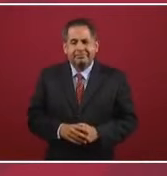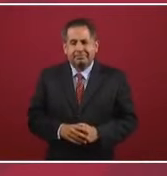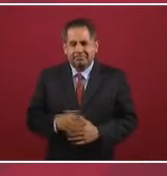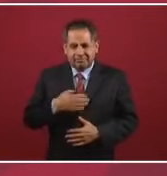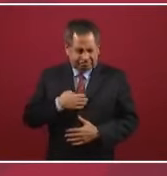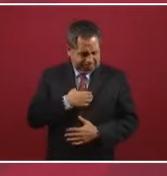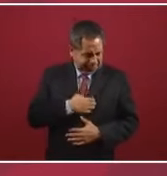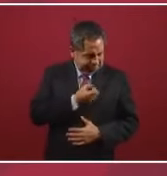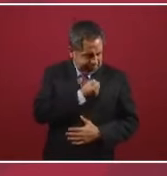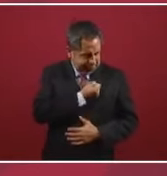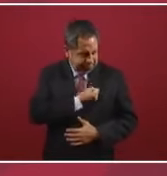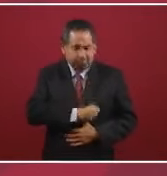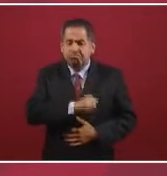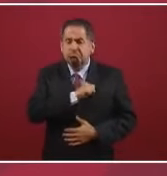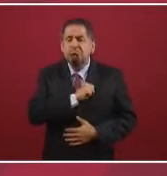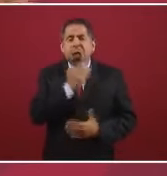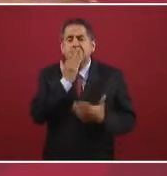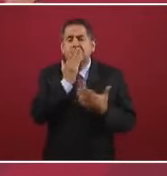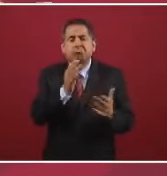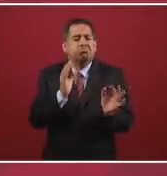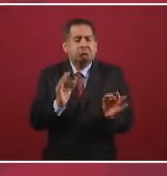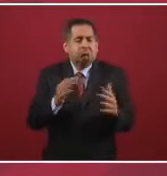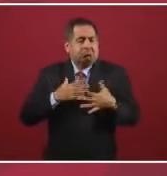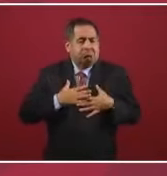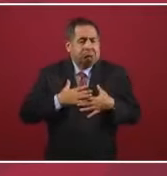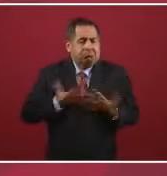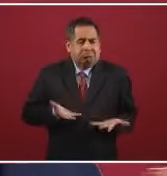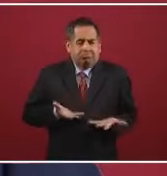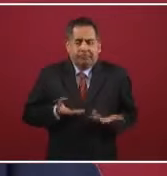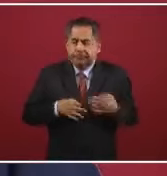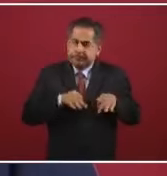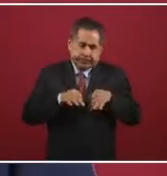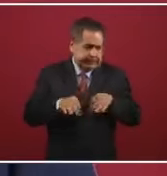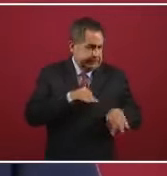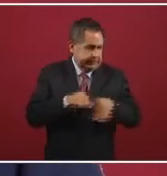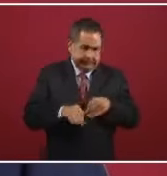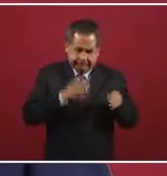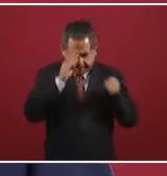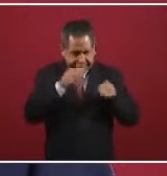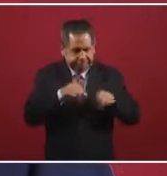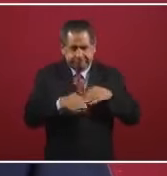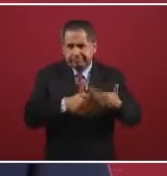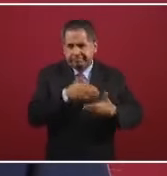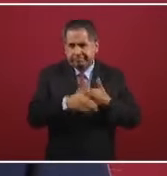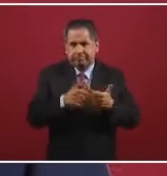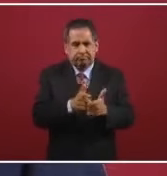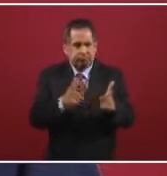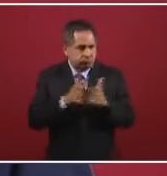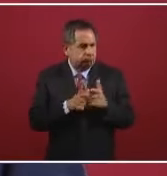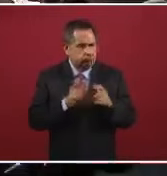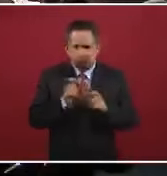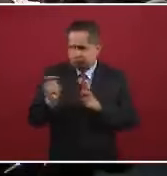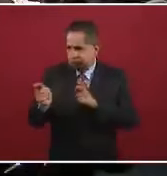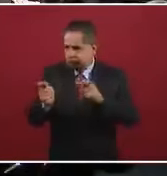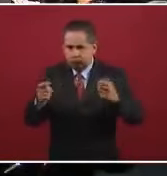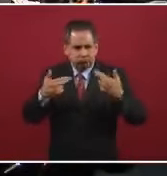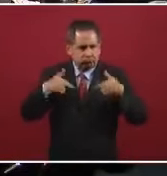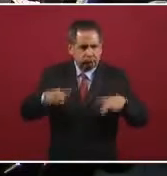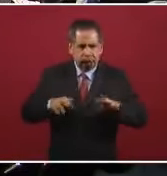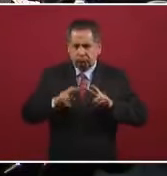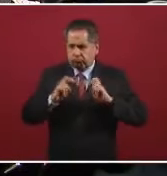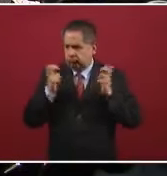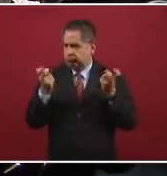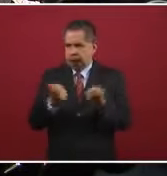Gozo de cabal salud. Lo que pasa que estamos trabajando en grupo, es un